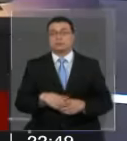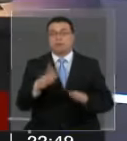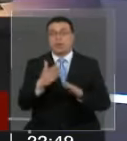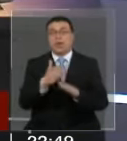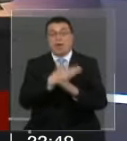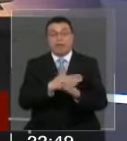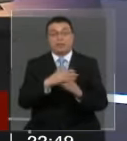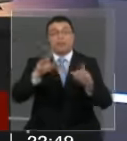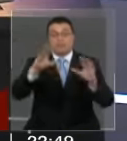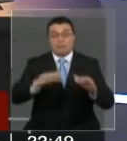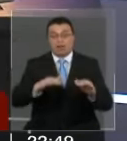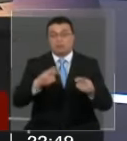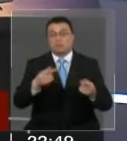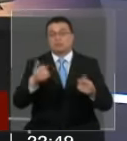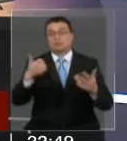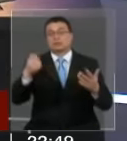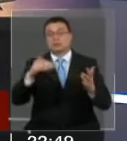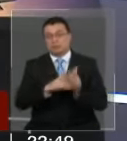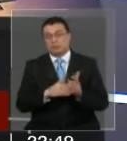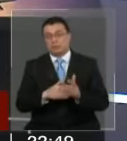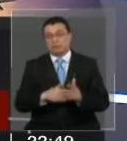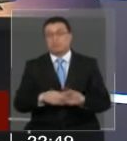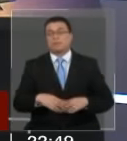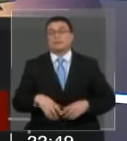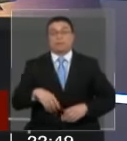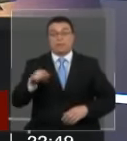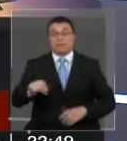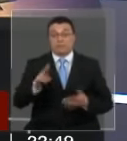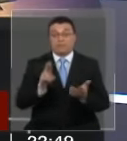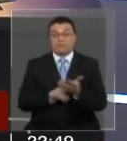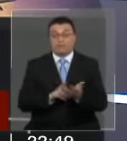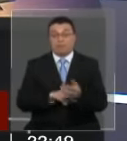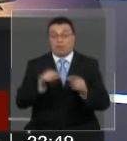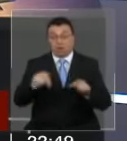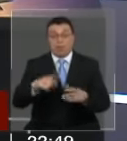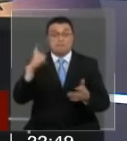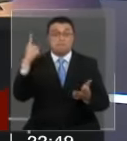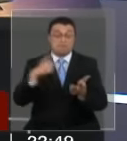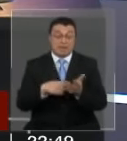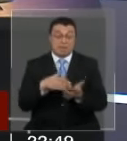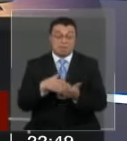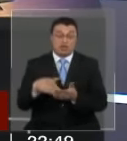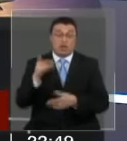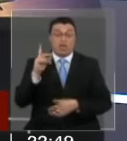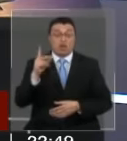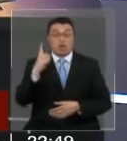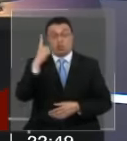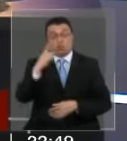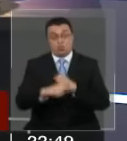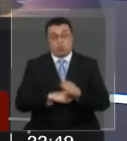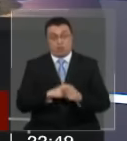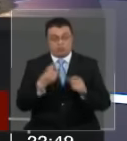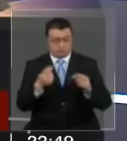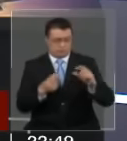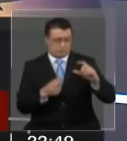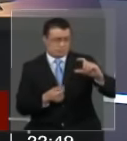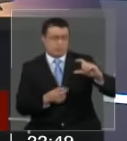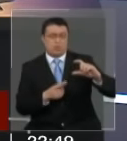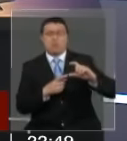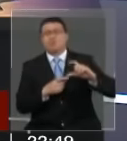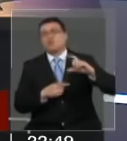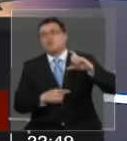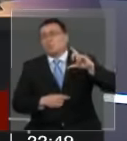tipo de cambio más bajo eran 60.000. Pero la verdad es que hoy día tenemos una situación de 1.000 millones de dólares por año, que es una cifra